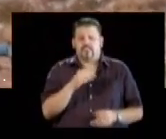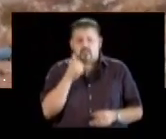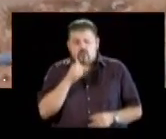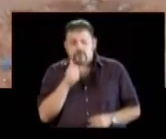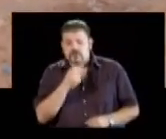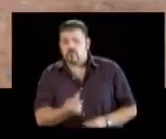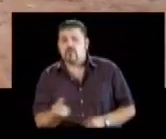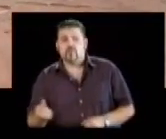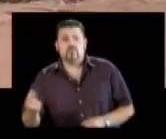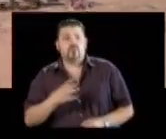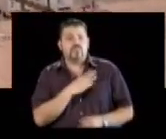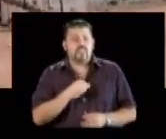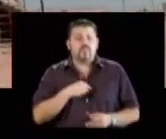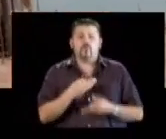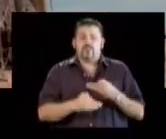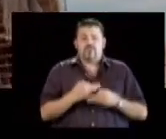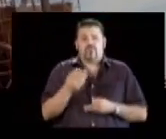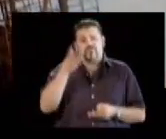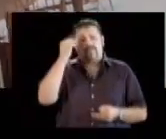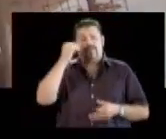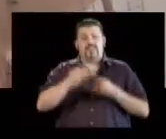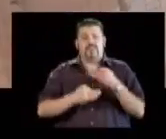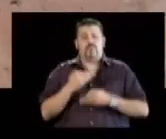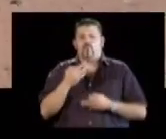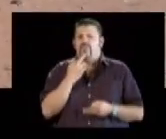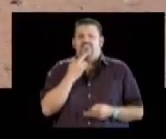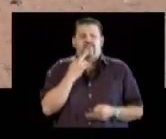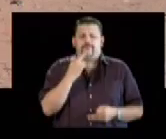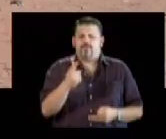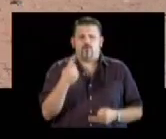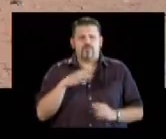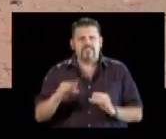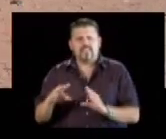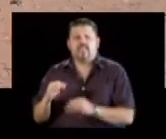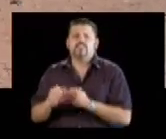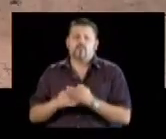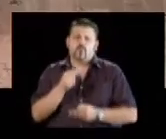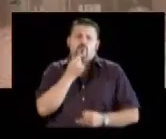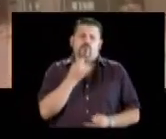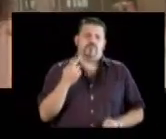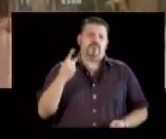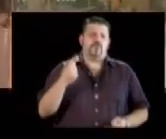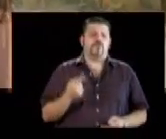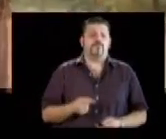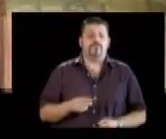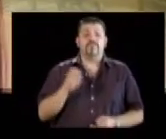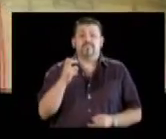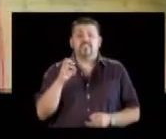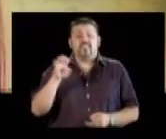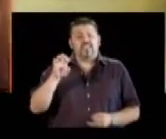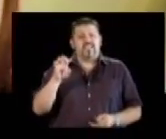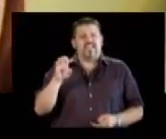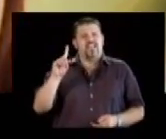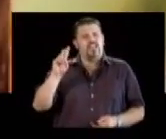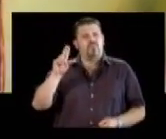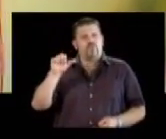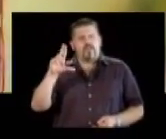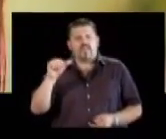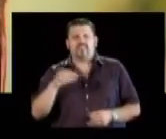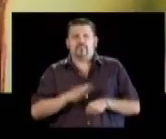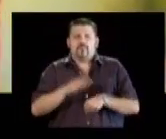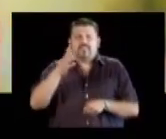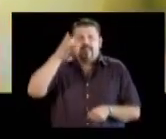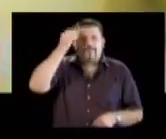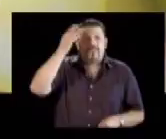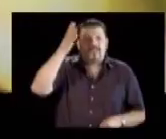uno no aprendió, ¿verdad? Que uno no sabe, y pues uno quiere lo mejor para ellos. Pues que Educare, más que aprender de que